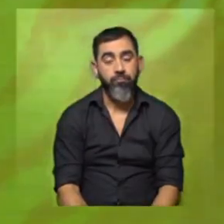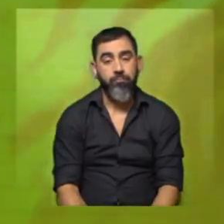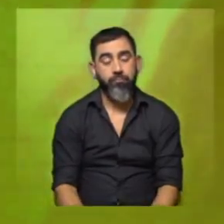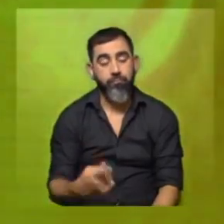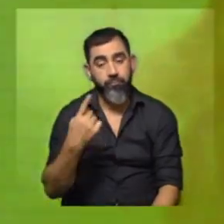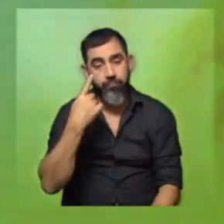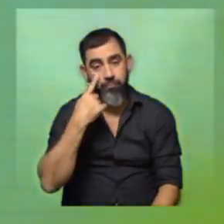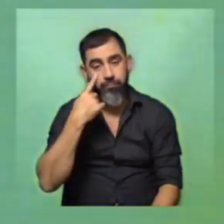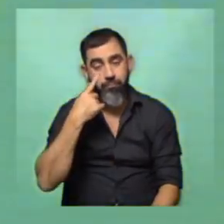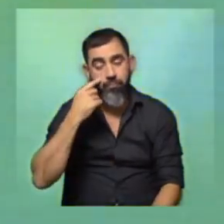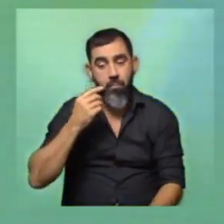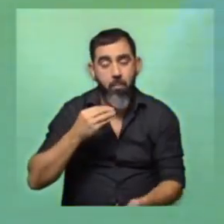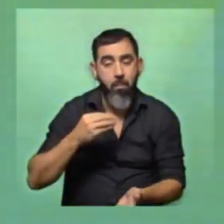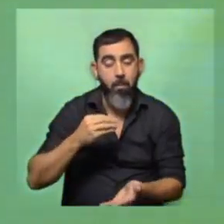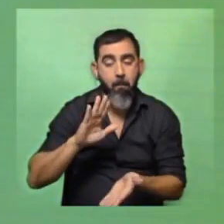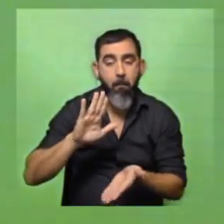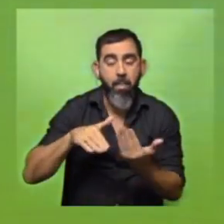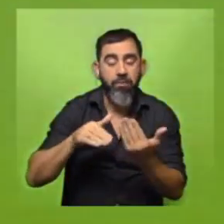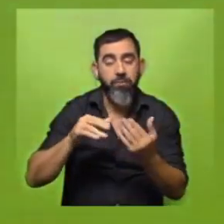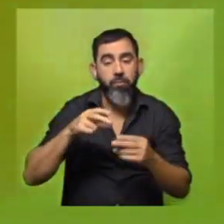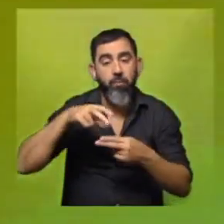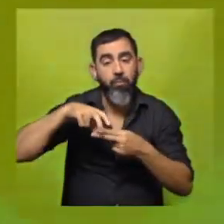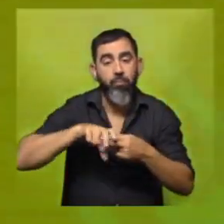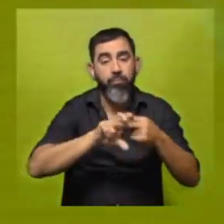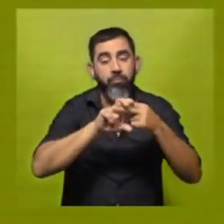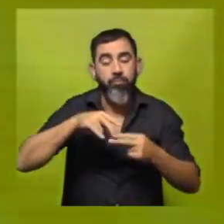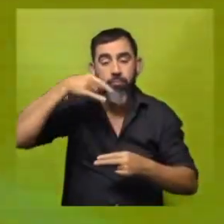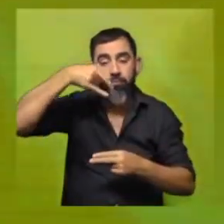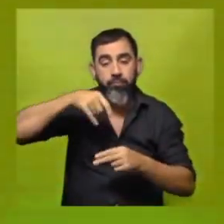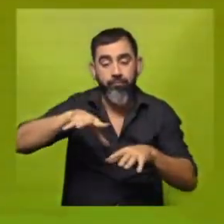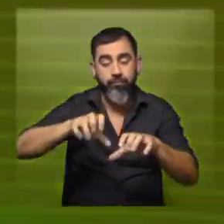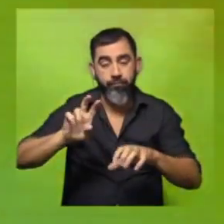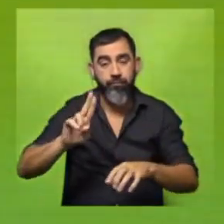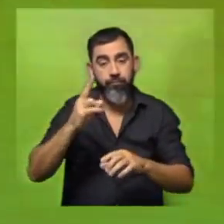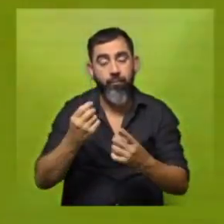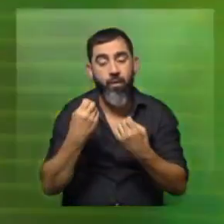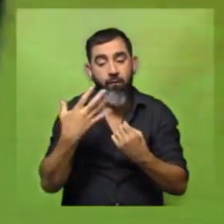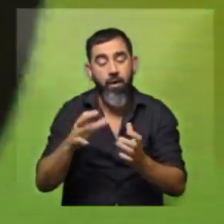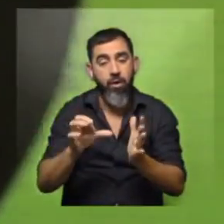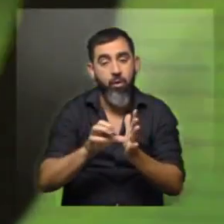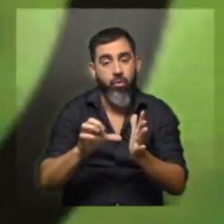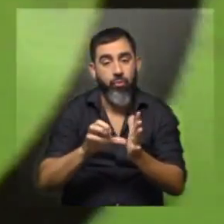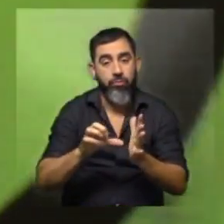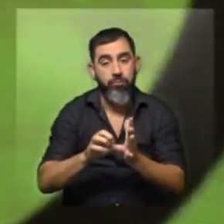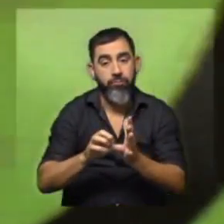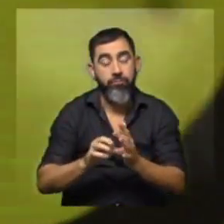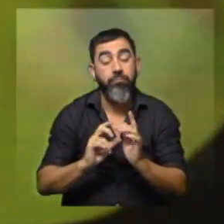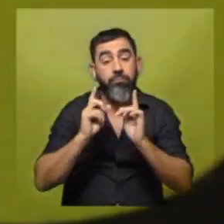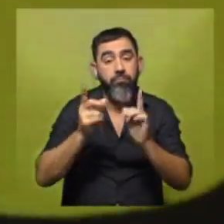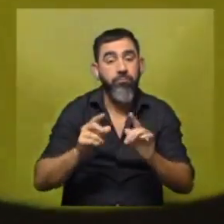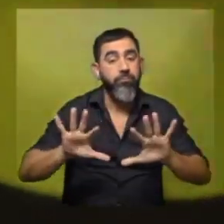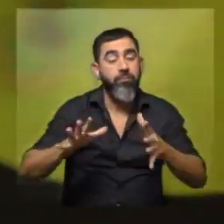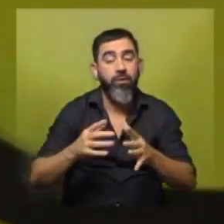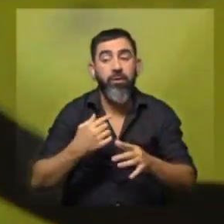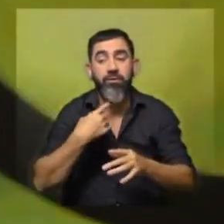Conociendo un poco más a los murciélagos que habitan nuestro territorio y su valor ecosistémico, y también qué pueden